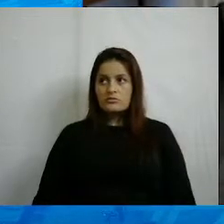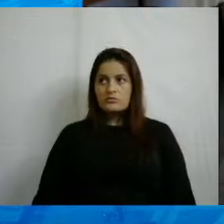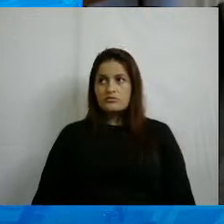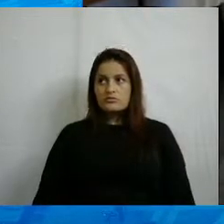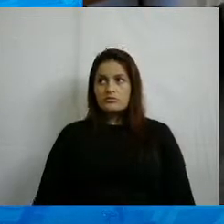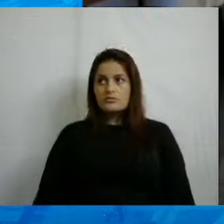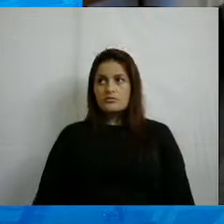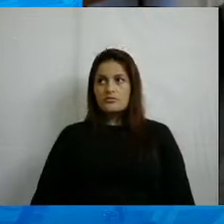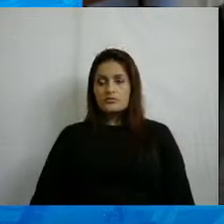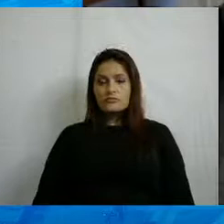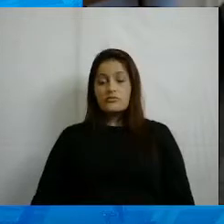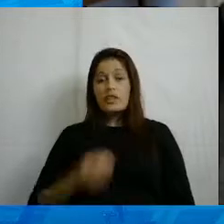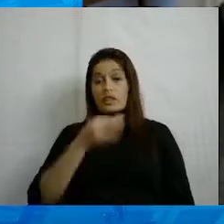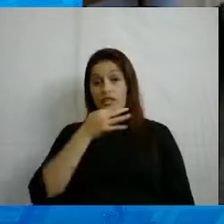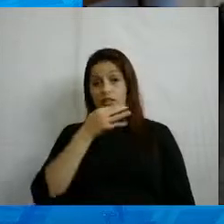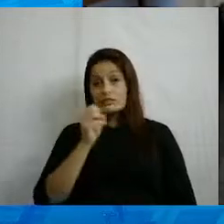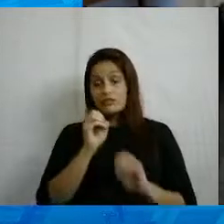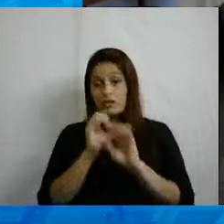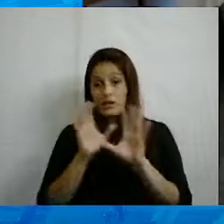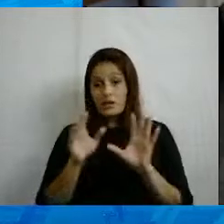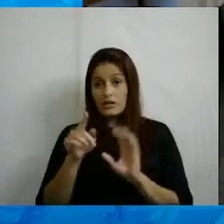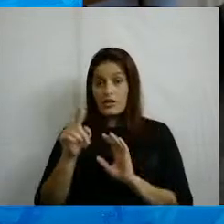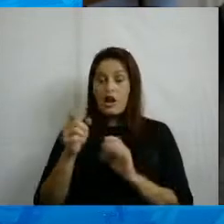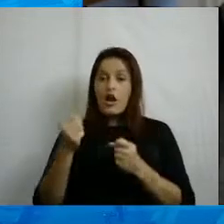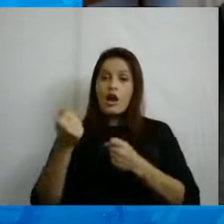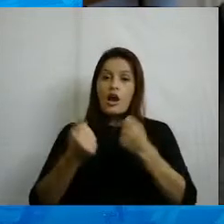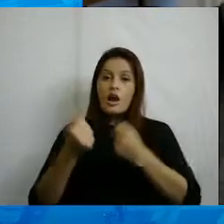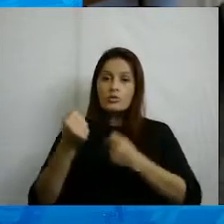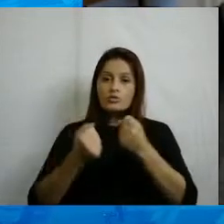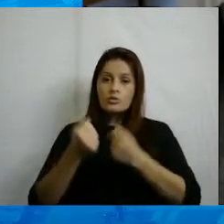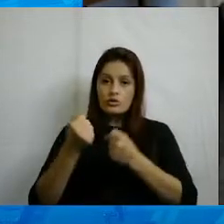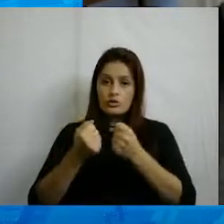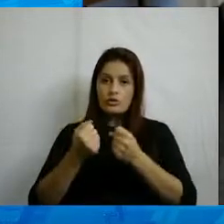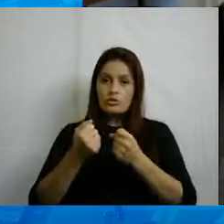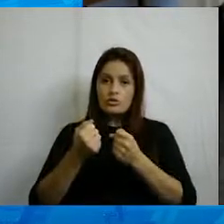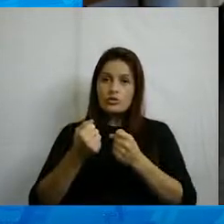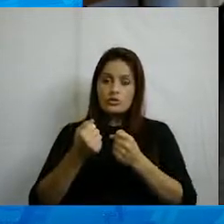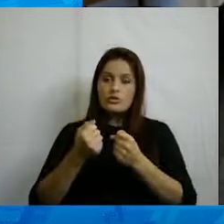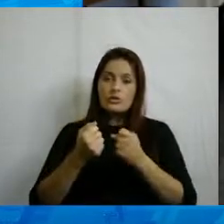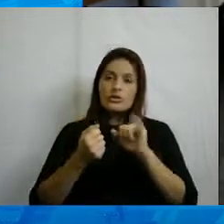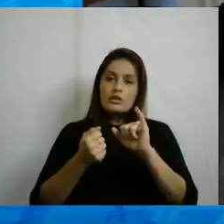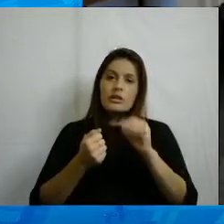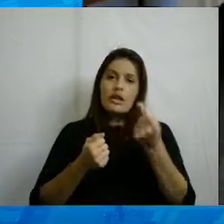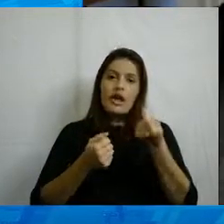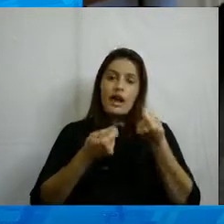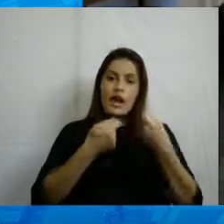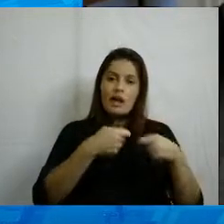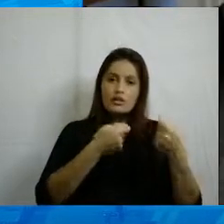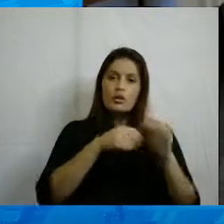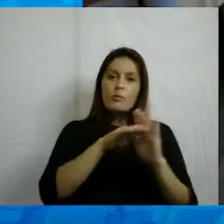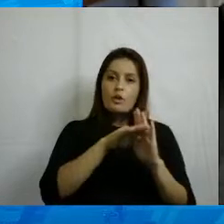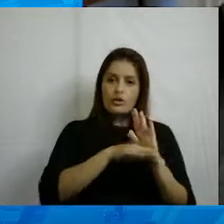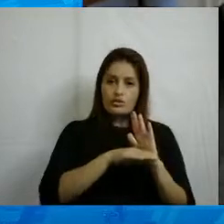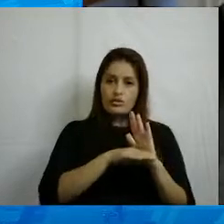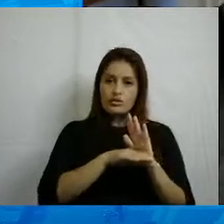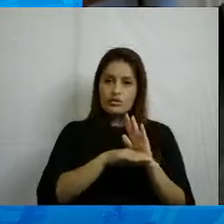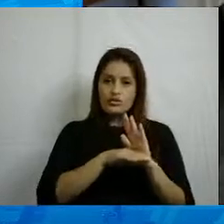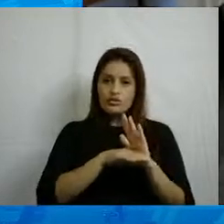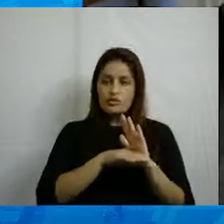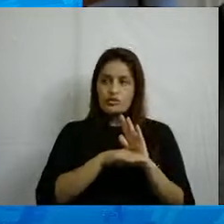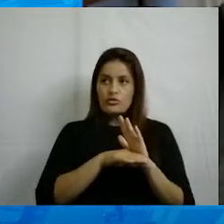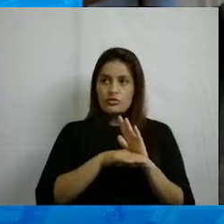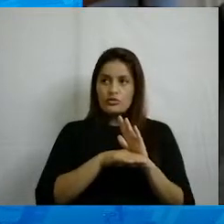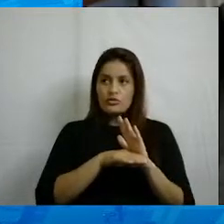O sea, claramente un vehículo tradicional es significativamente el costo menor respecto a un vehículo eléctrico. Eso